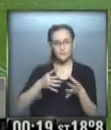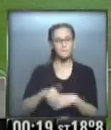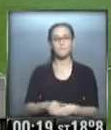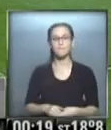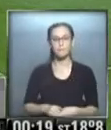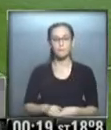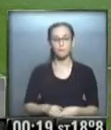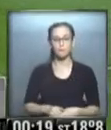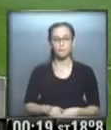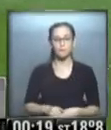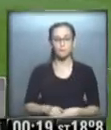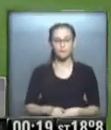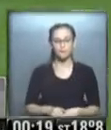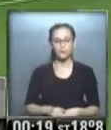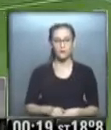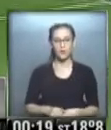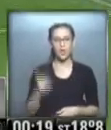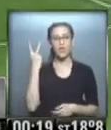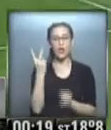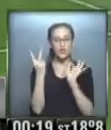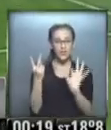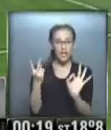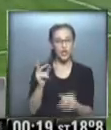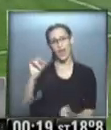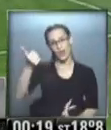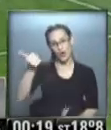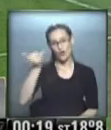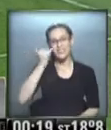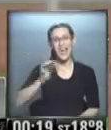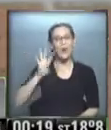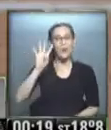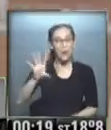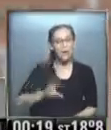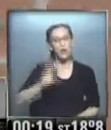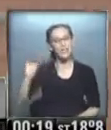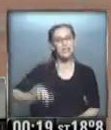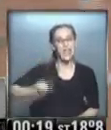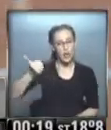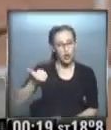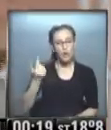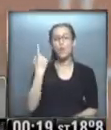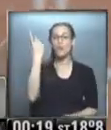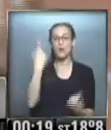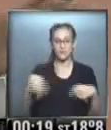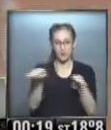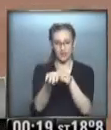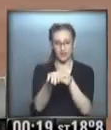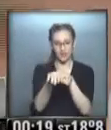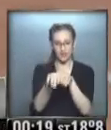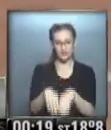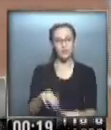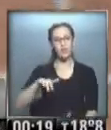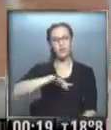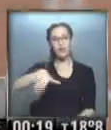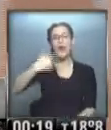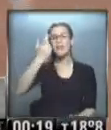imbatible. El Tomba, 2-0 fue la victoria, ya lleva 4 triunfos y una igualdad como local allí en